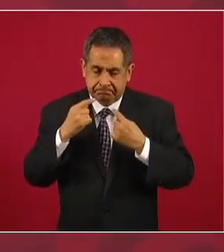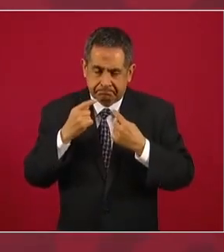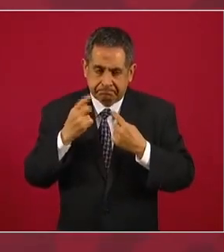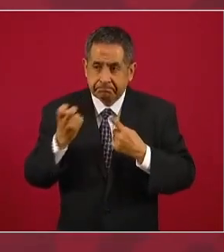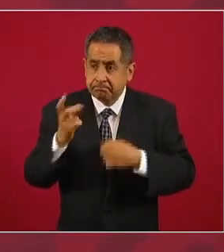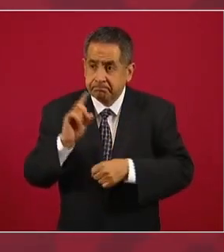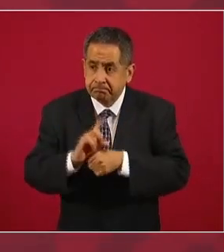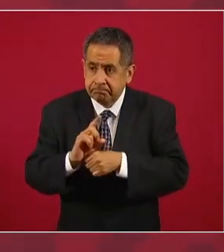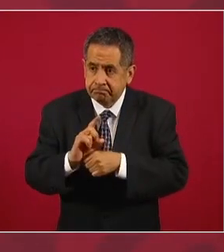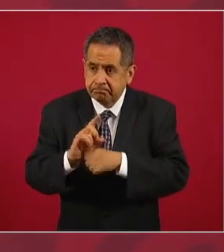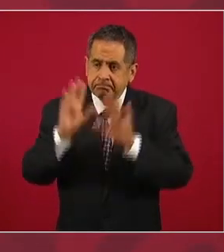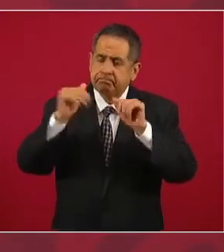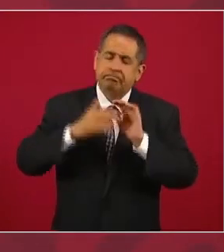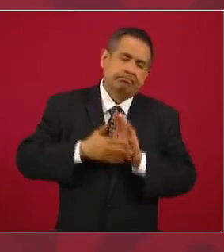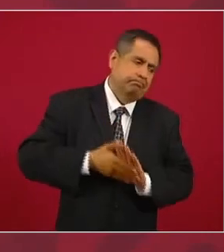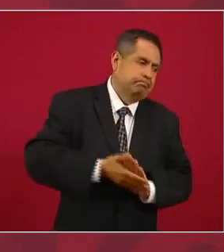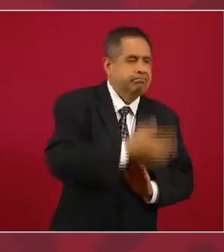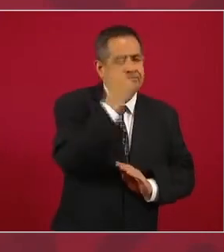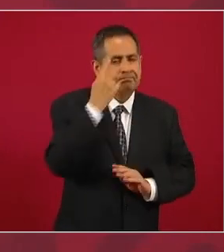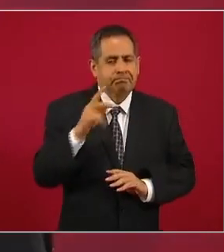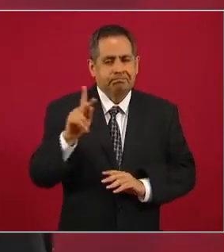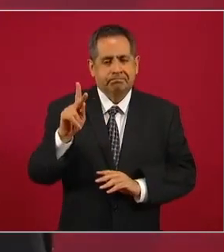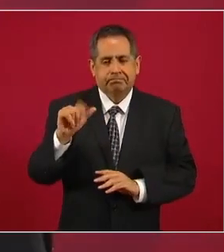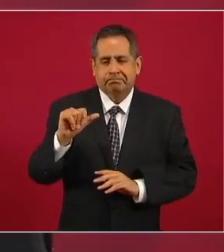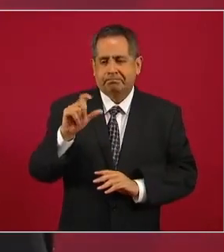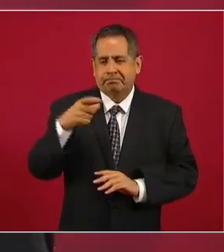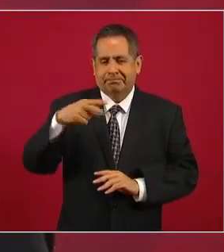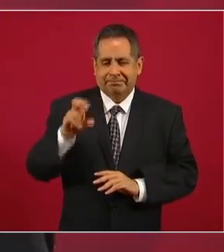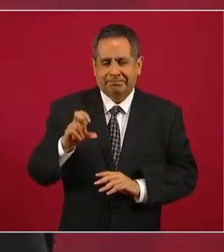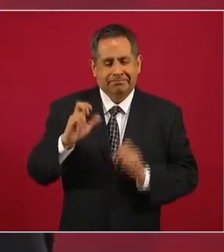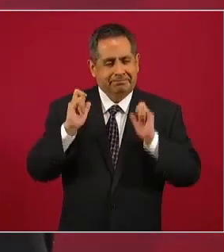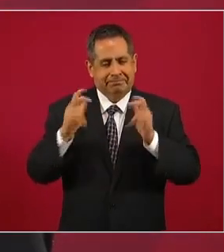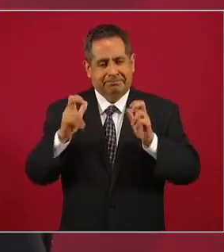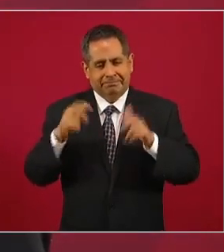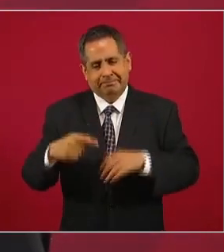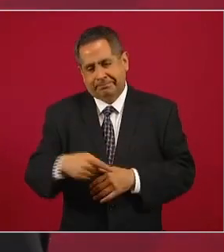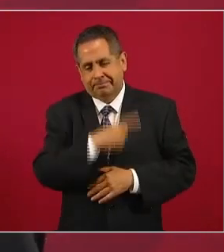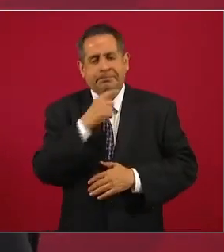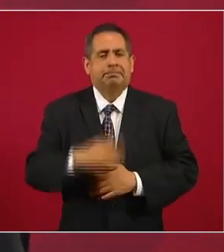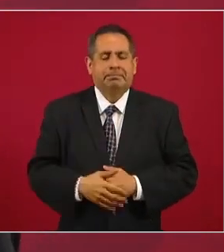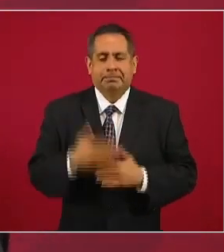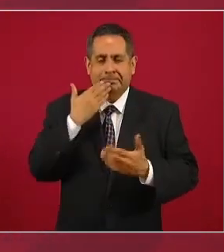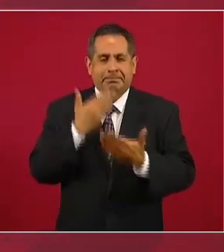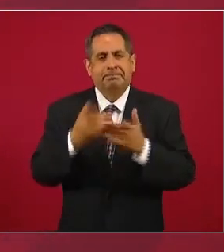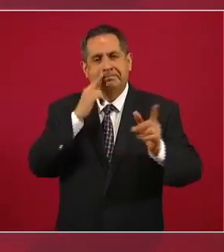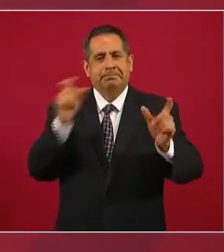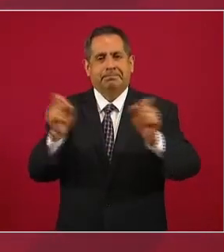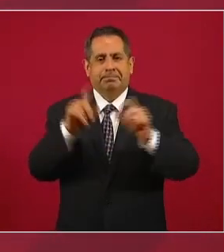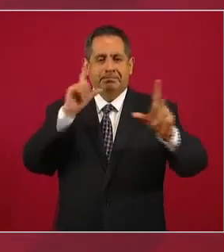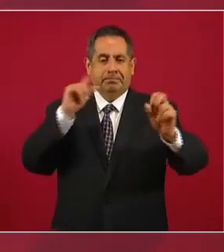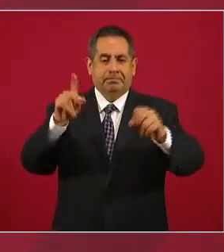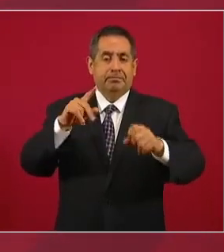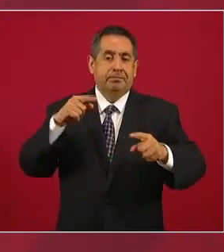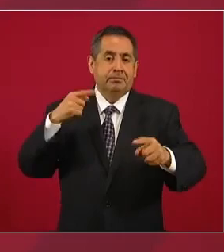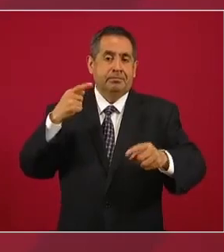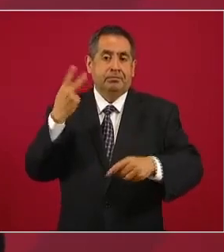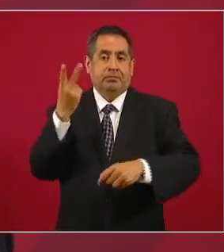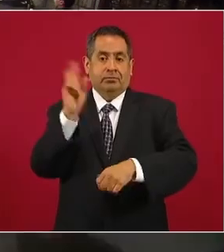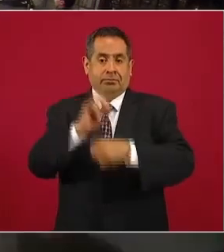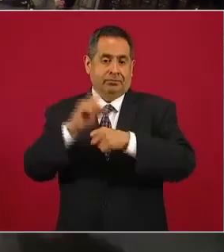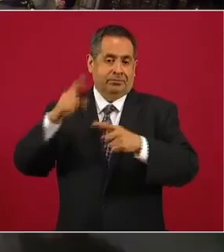ir a Palenque, Chiapas. Muy bien, nos vemos. Pasado